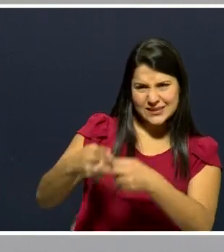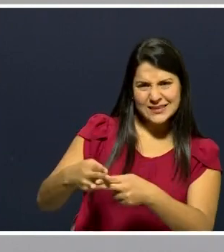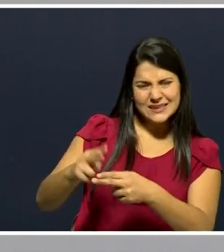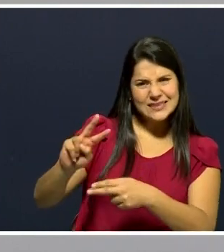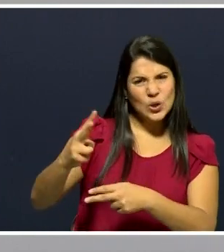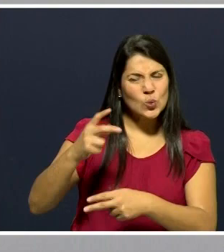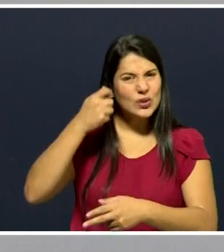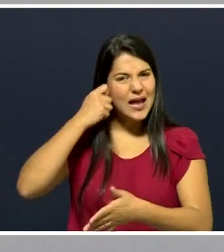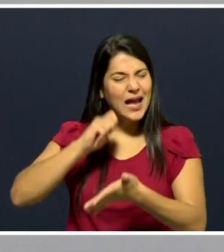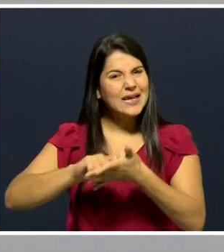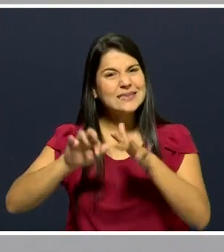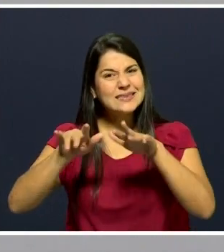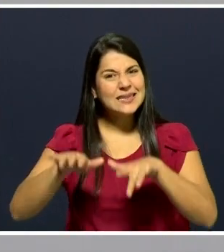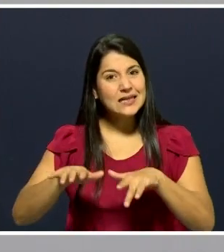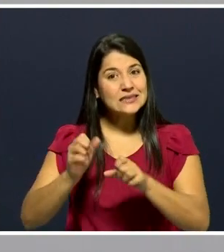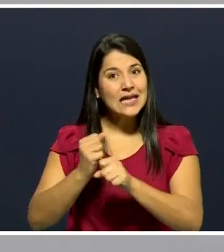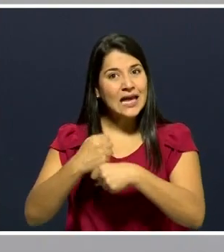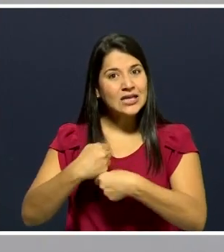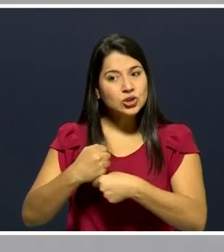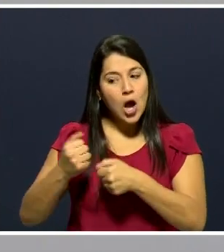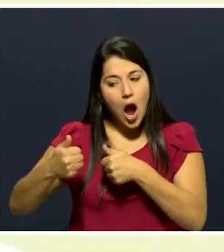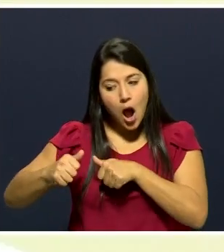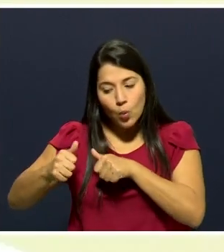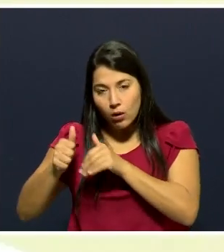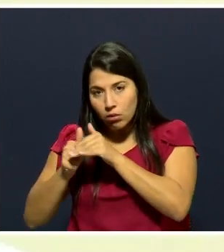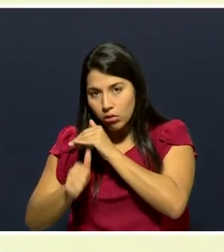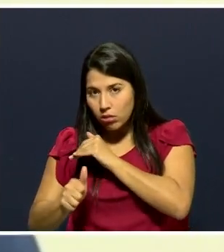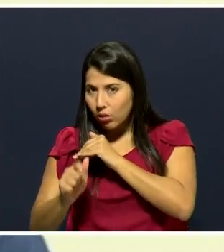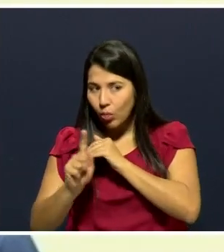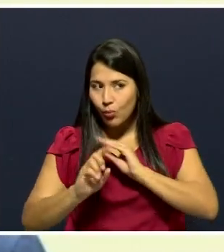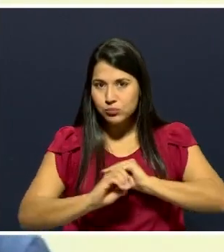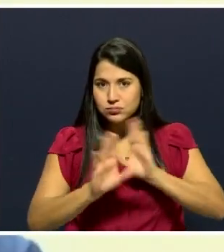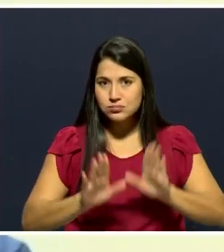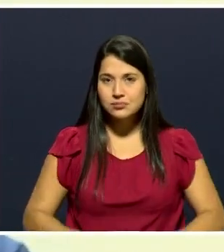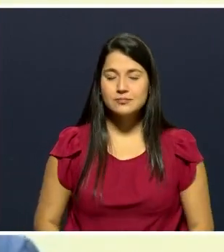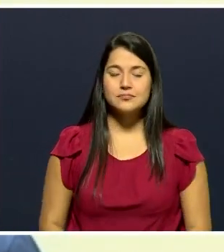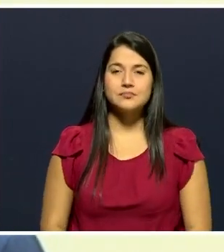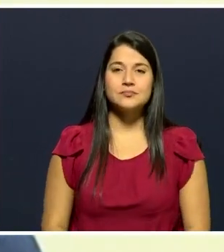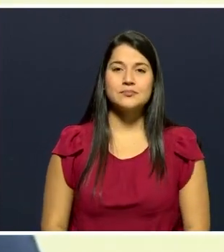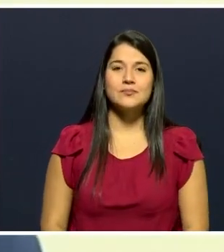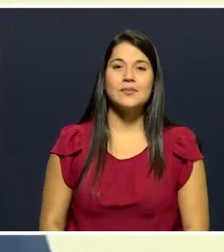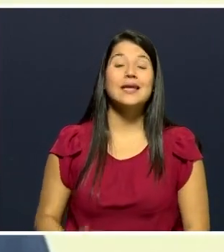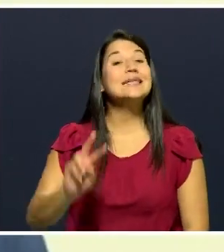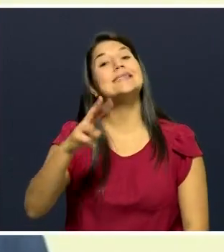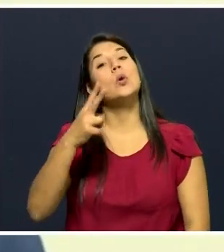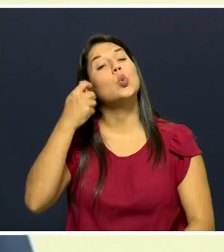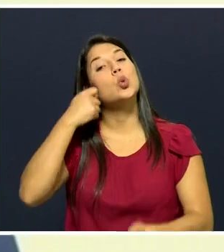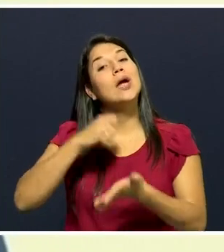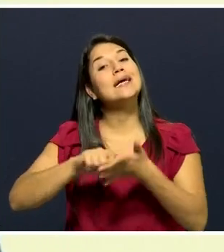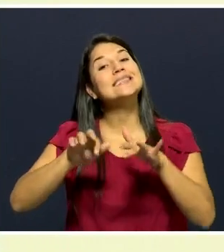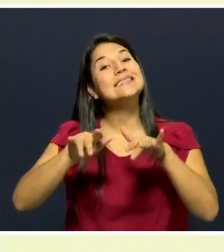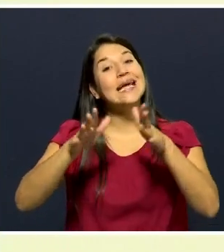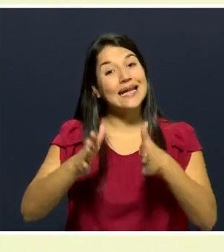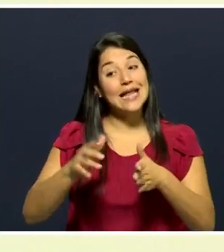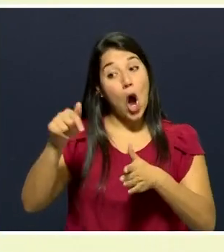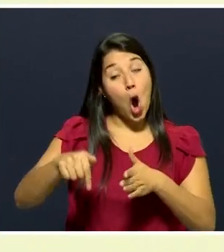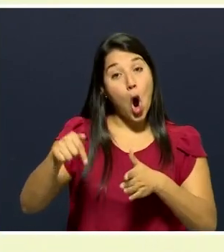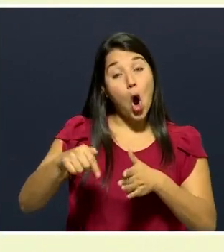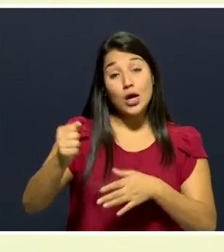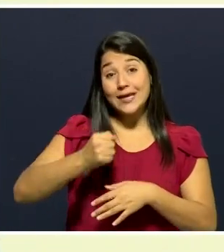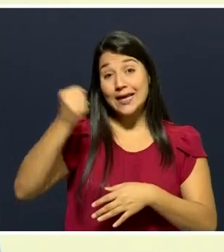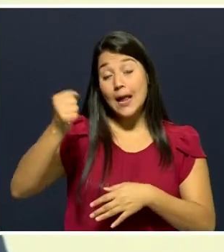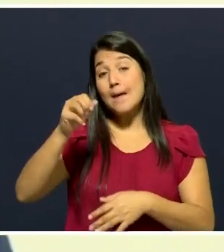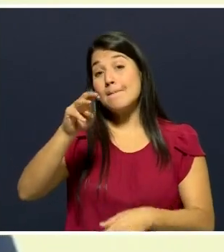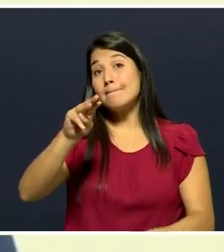hizo por debajo de la mesa. La segunda secretaría que ocupa desde hoy la diputada María